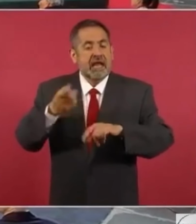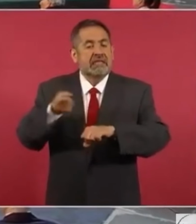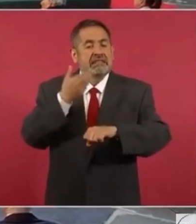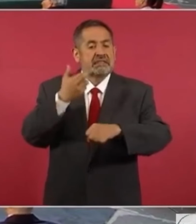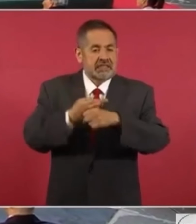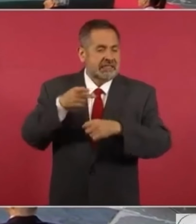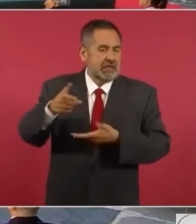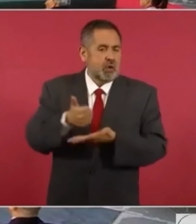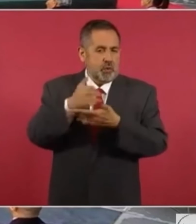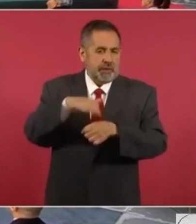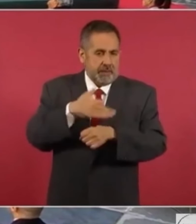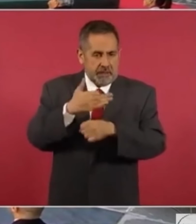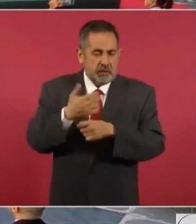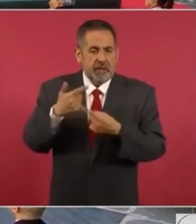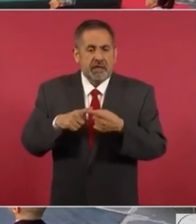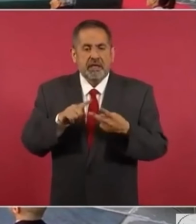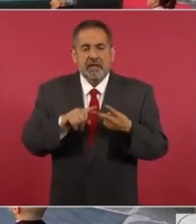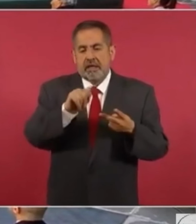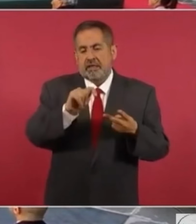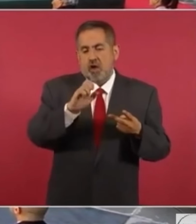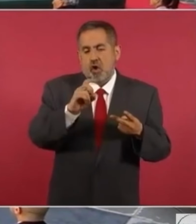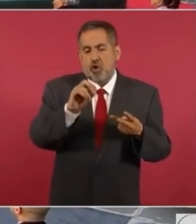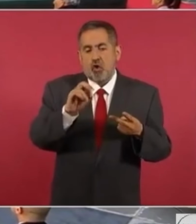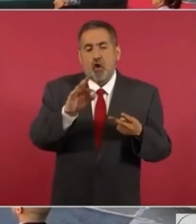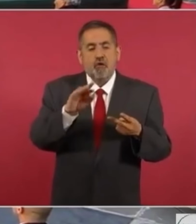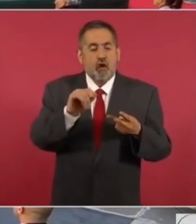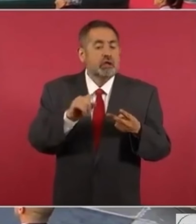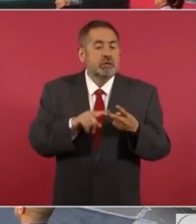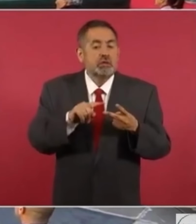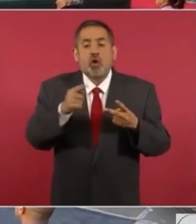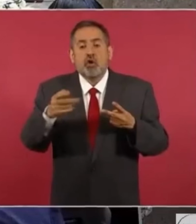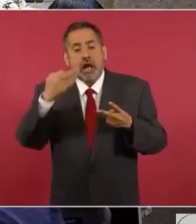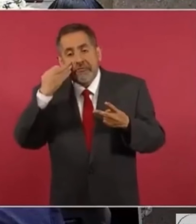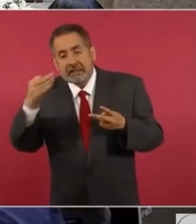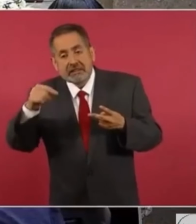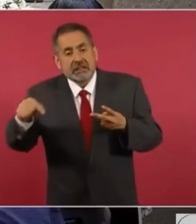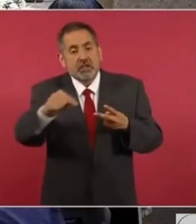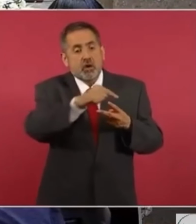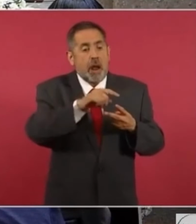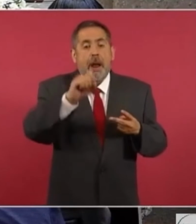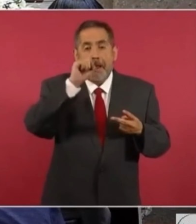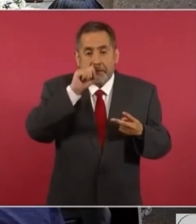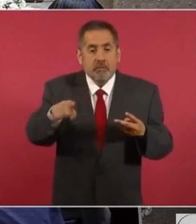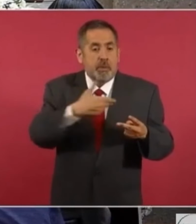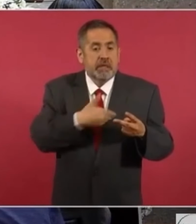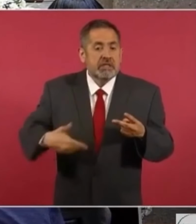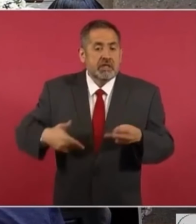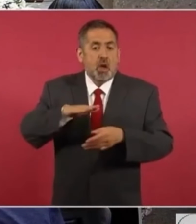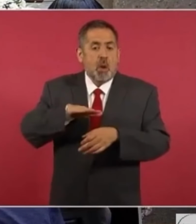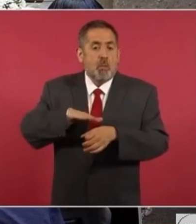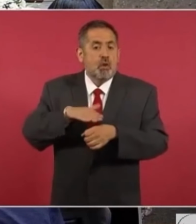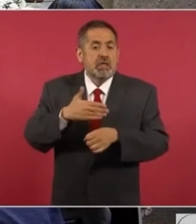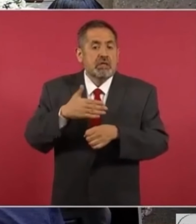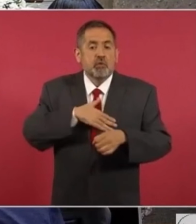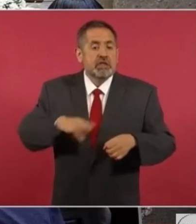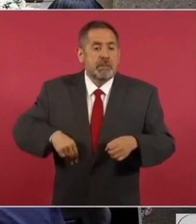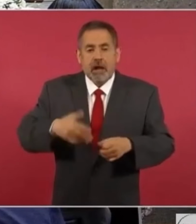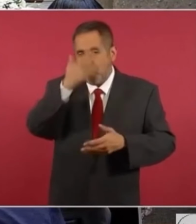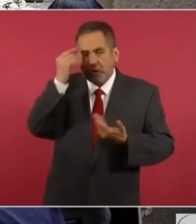secretario del ayuntamiento y Teodoro Flores, porque los demás, los testigos y el propio presidente municipal no sabían